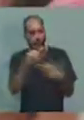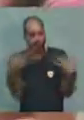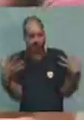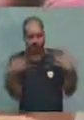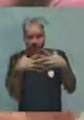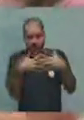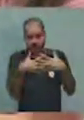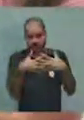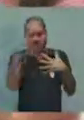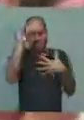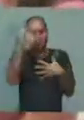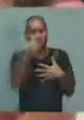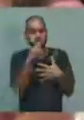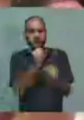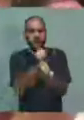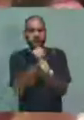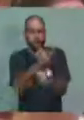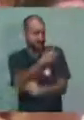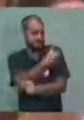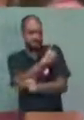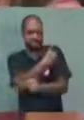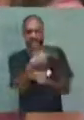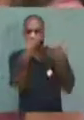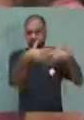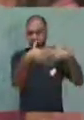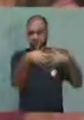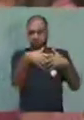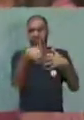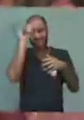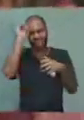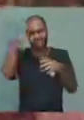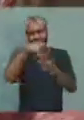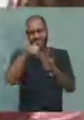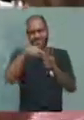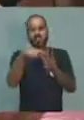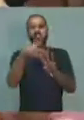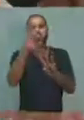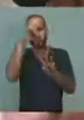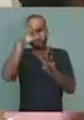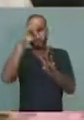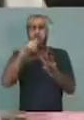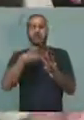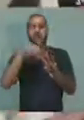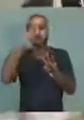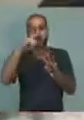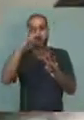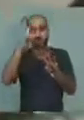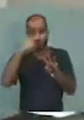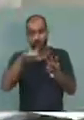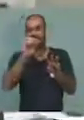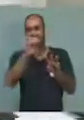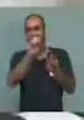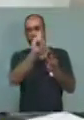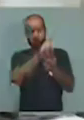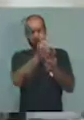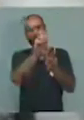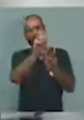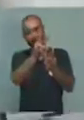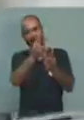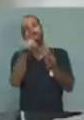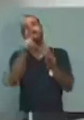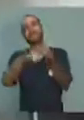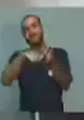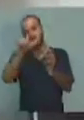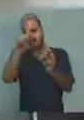Soberana 02, Soberana 01 y Soberana 02 y que era tan importante en este momento para el país? Me sentí muy satisfecho en